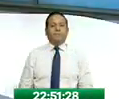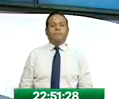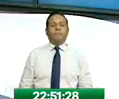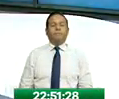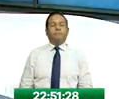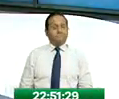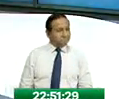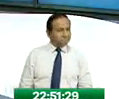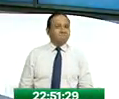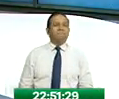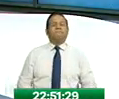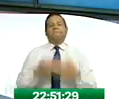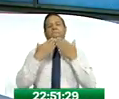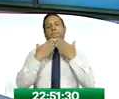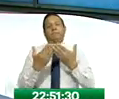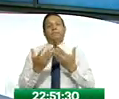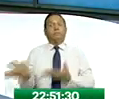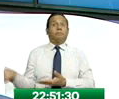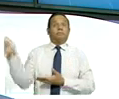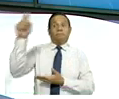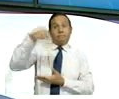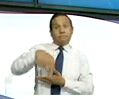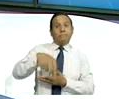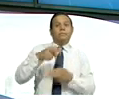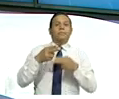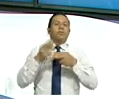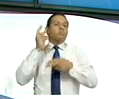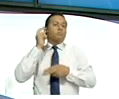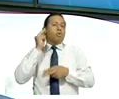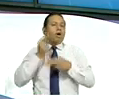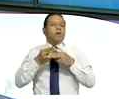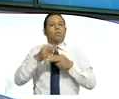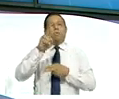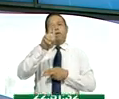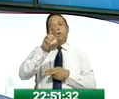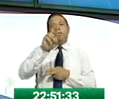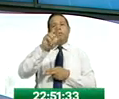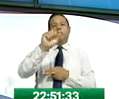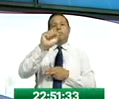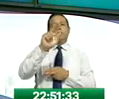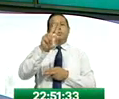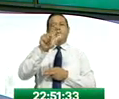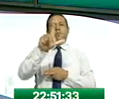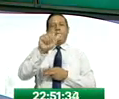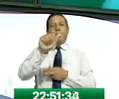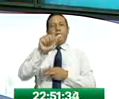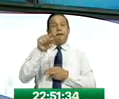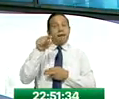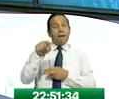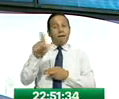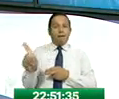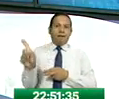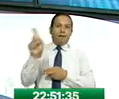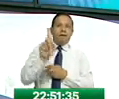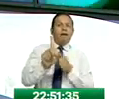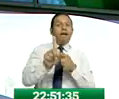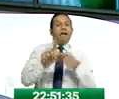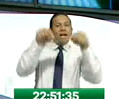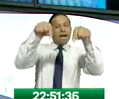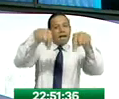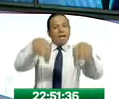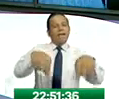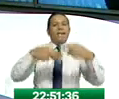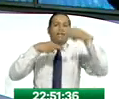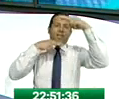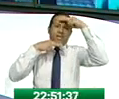Así es, Adriana, y regresa a la televisión ecuatoriana Úrsula Strenge, quien será la conductora de la nueva revista de noticias de la